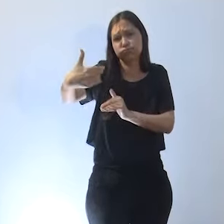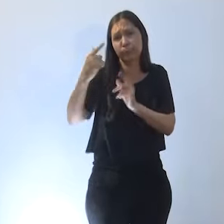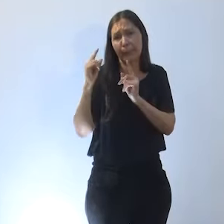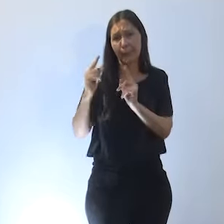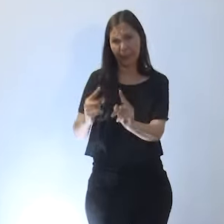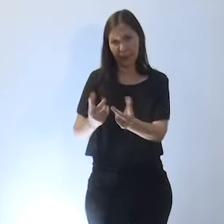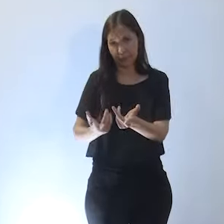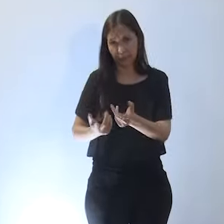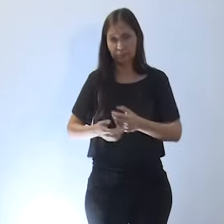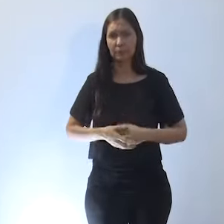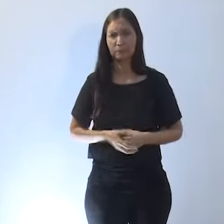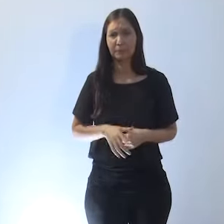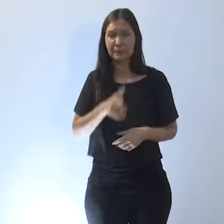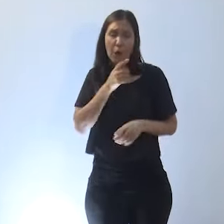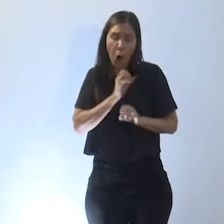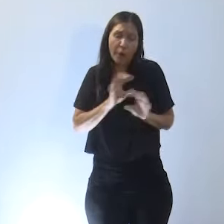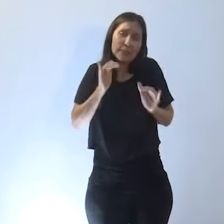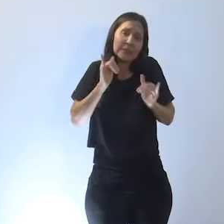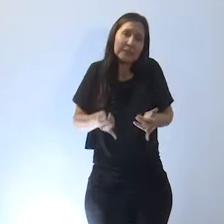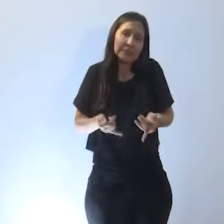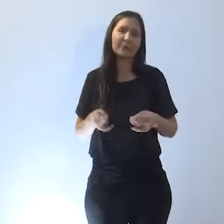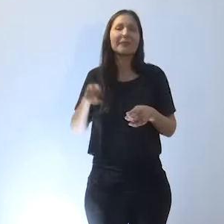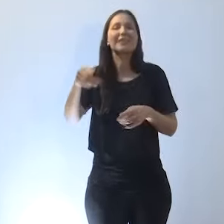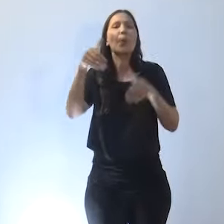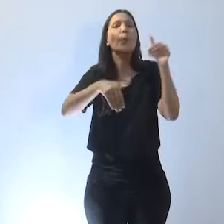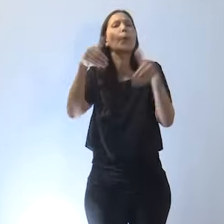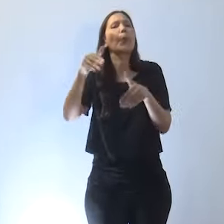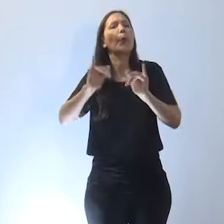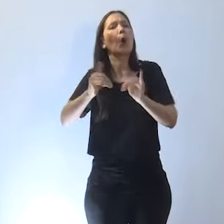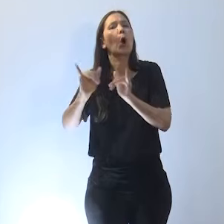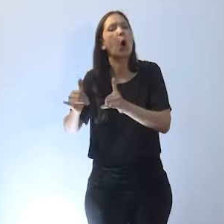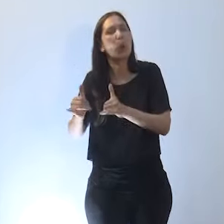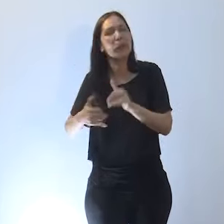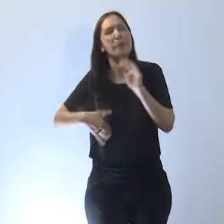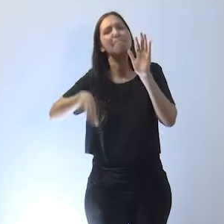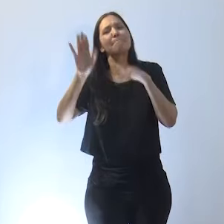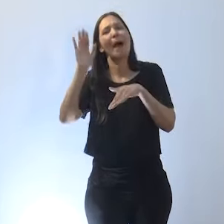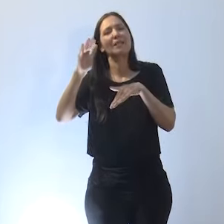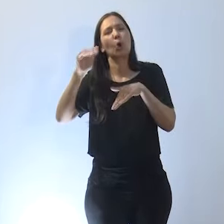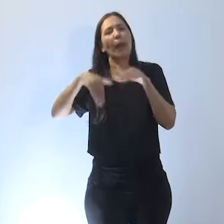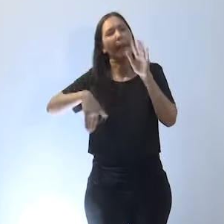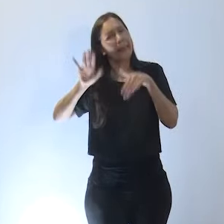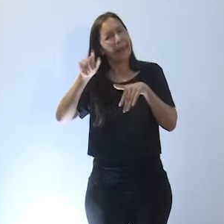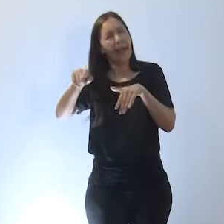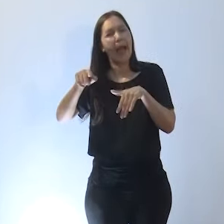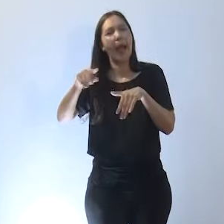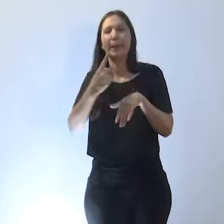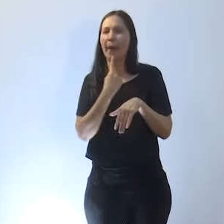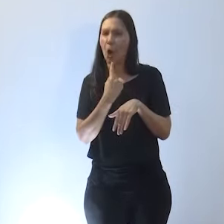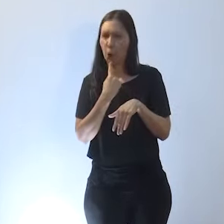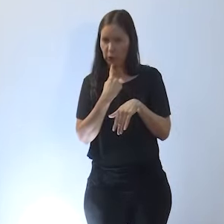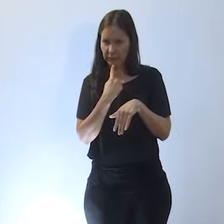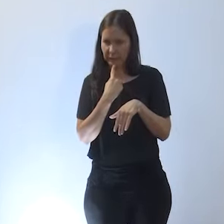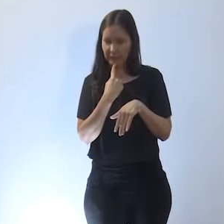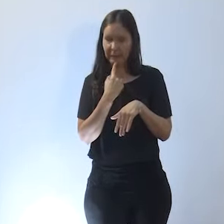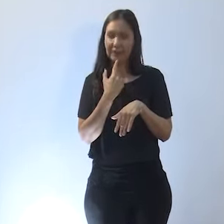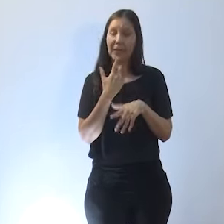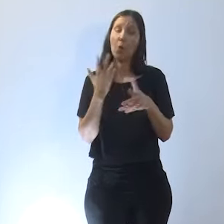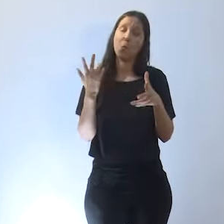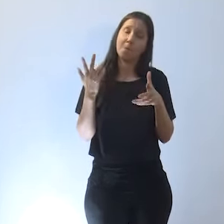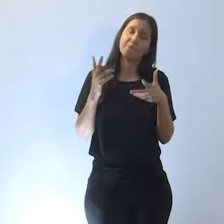eh ese voto joven es un voto joven masculino Sí o sea sí Lamentablemente Eso suena feo Para los varones